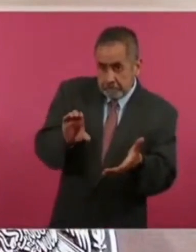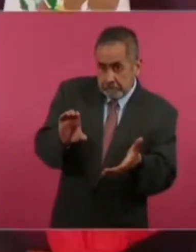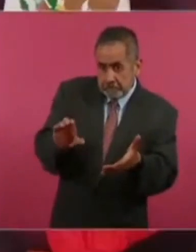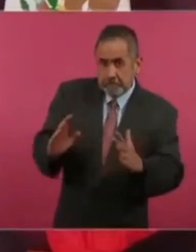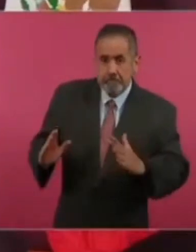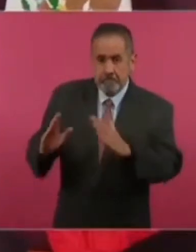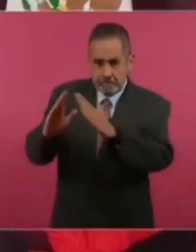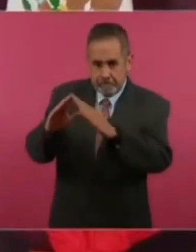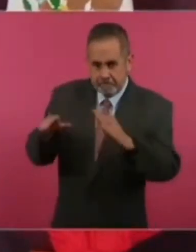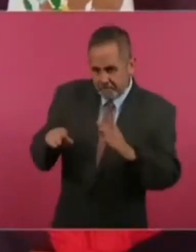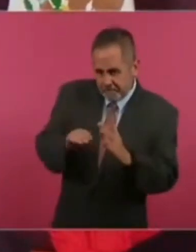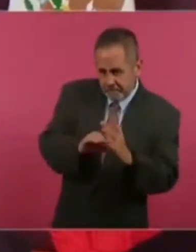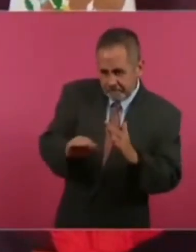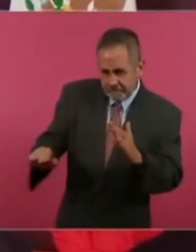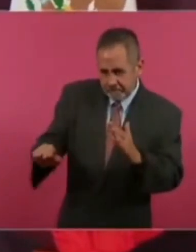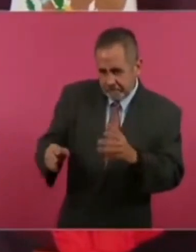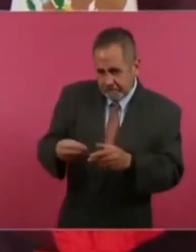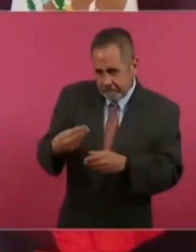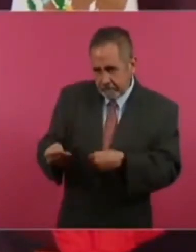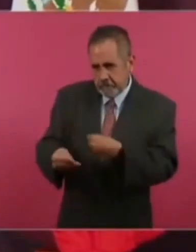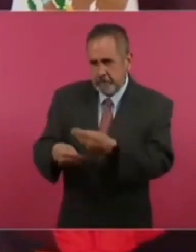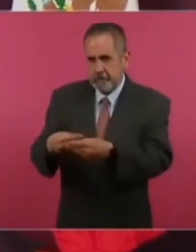nos dio resultados.